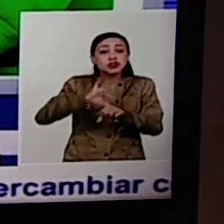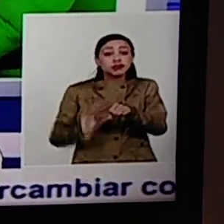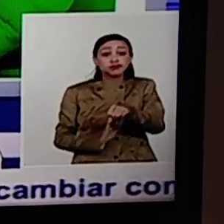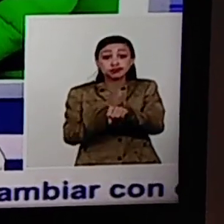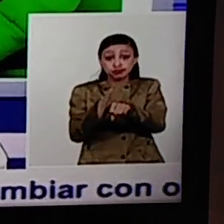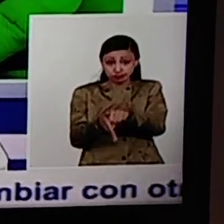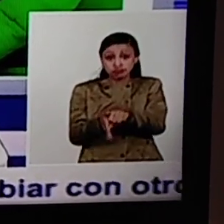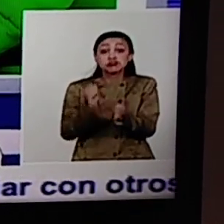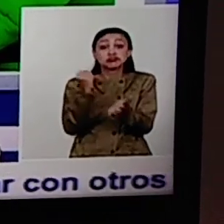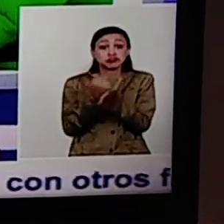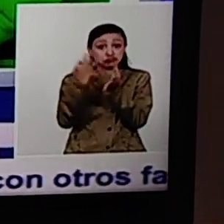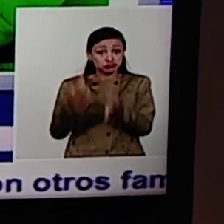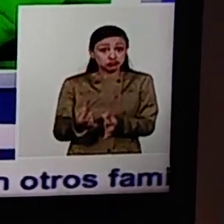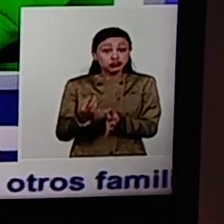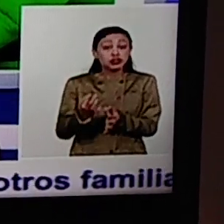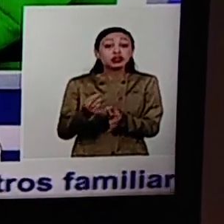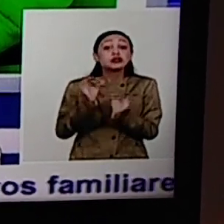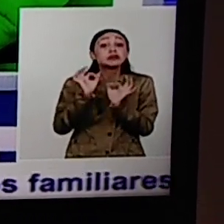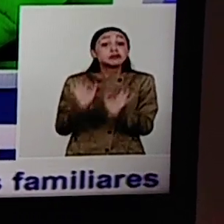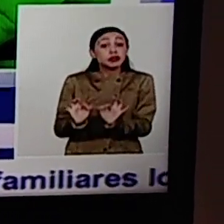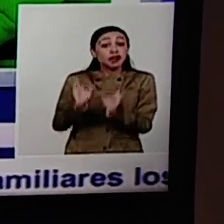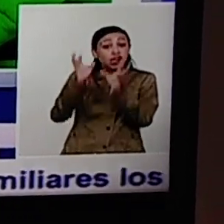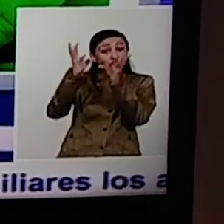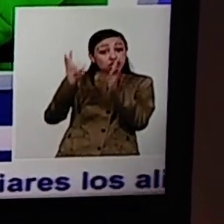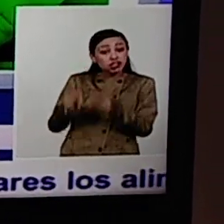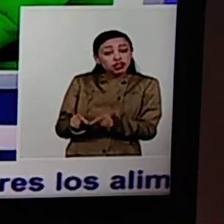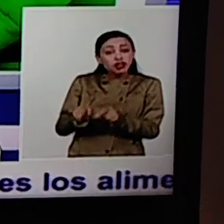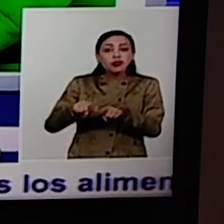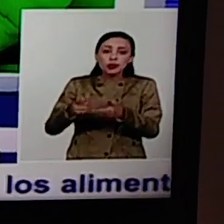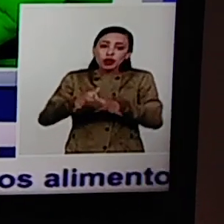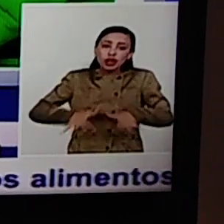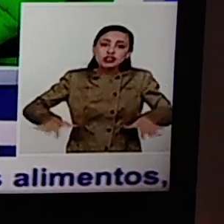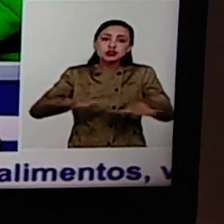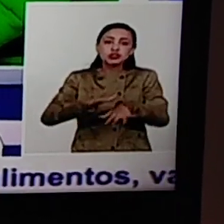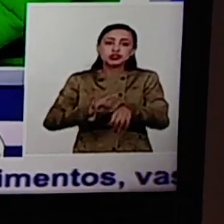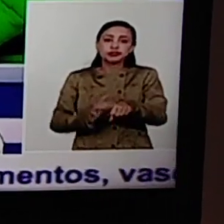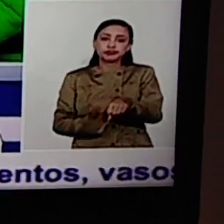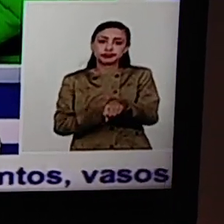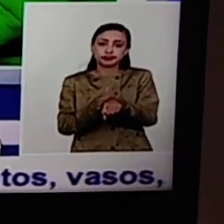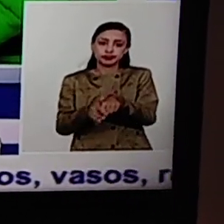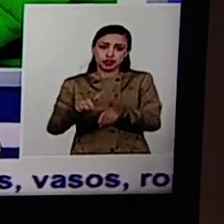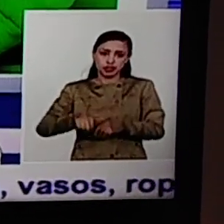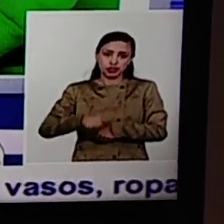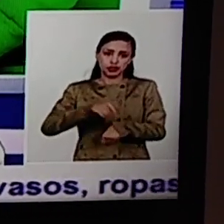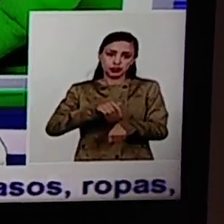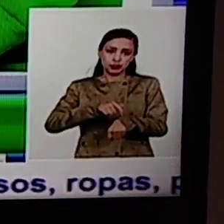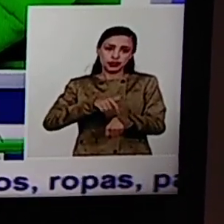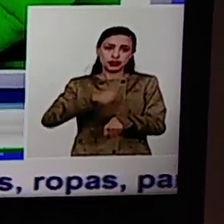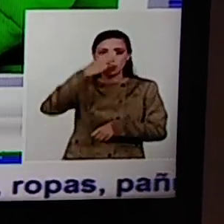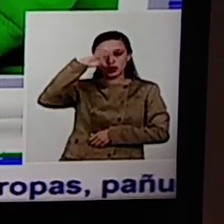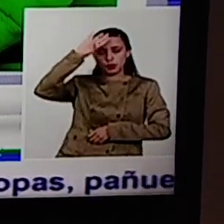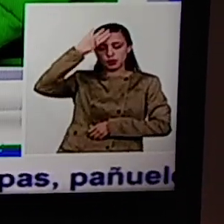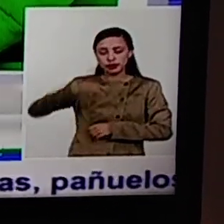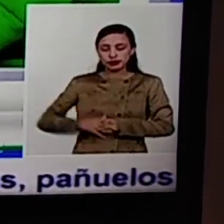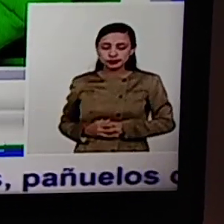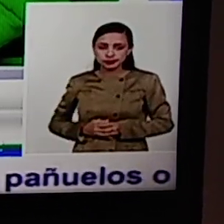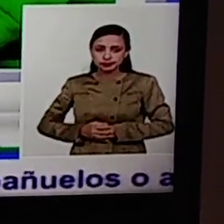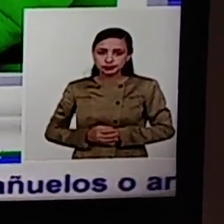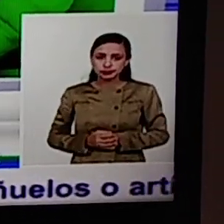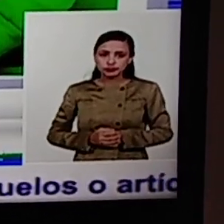y que está en correspondencia con la situación epidemiológica que estamos enfrentando en Cuba, en la